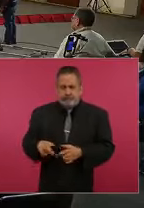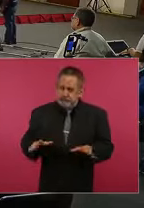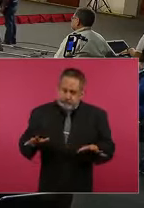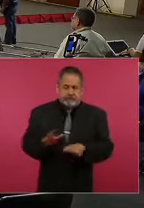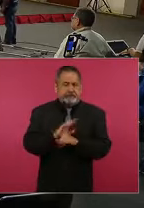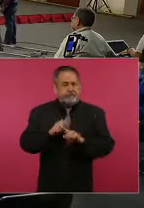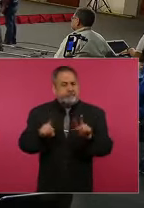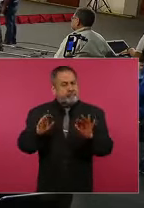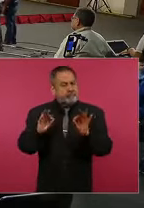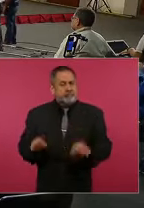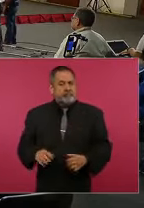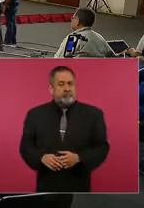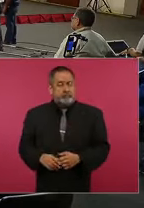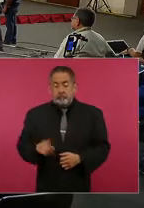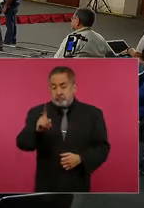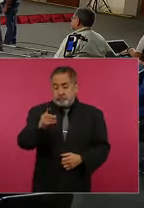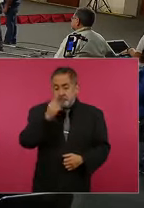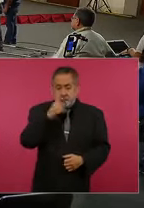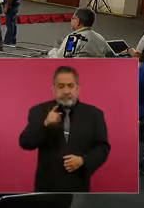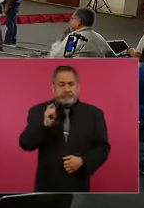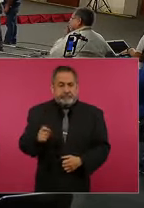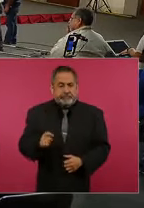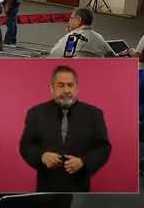Bueno, pero lo interesante,